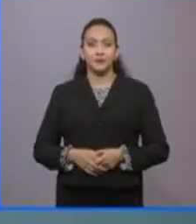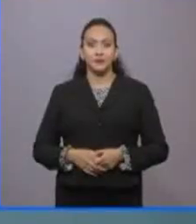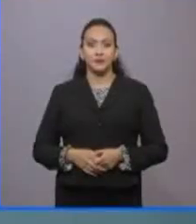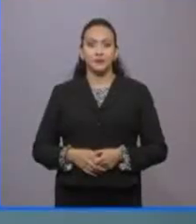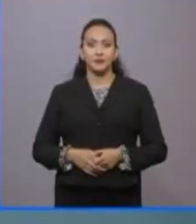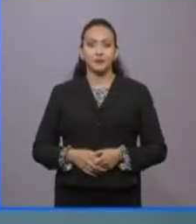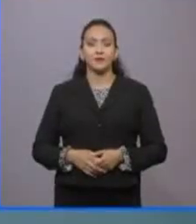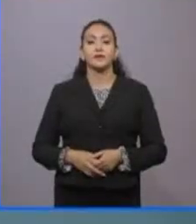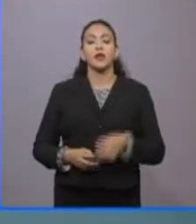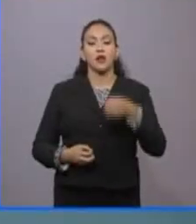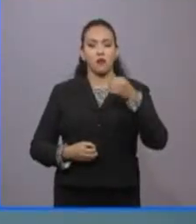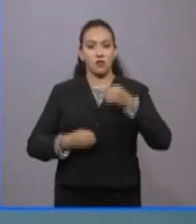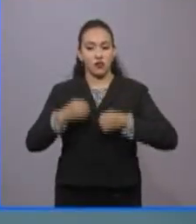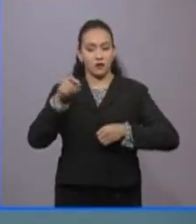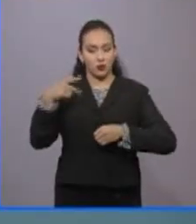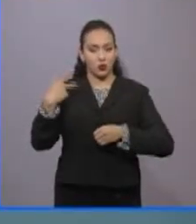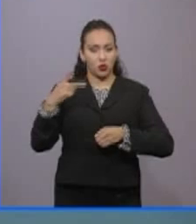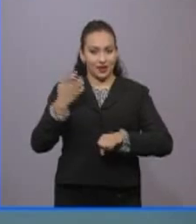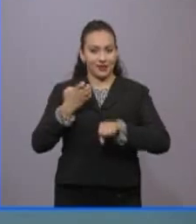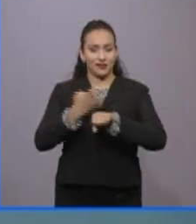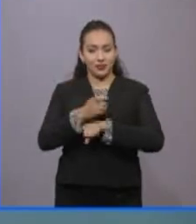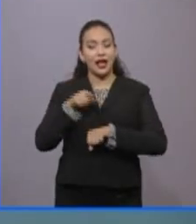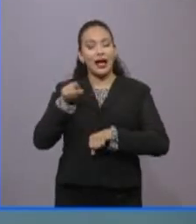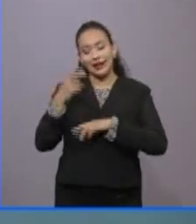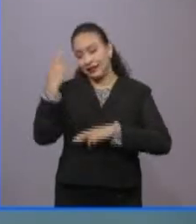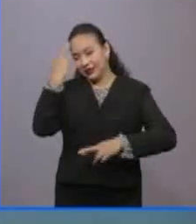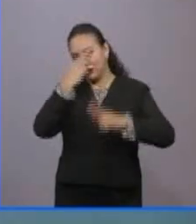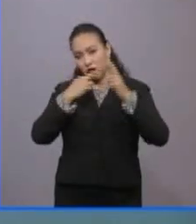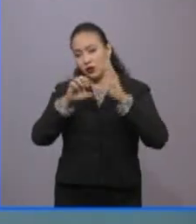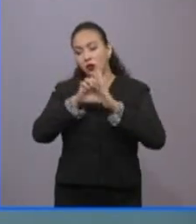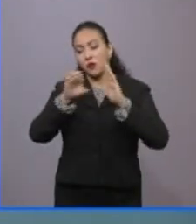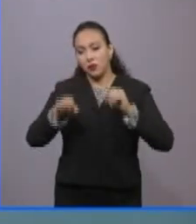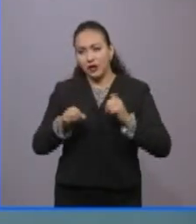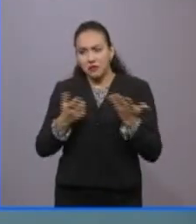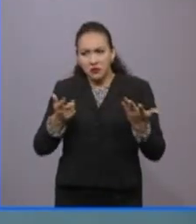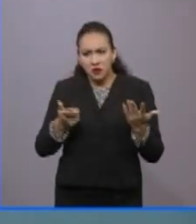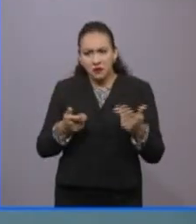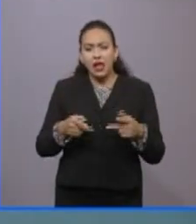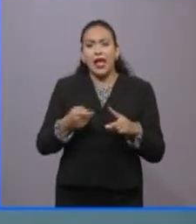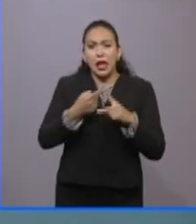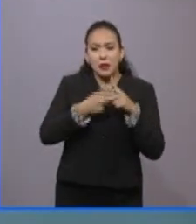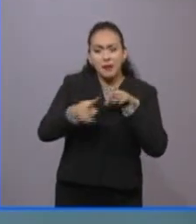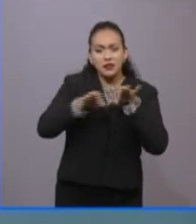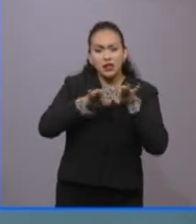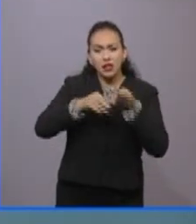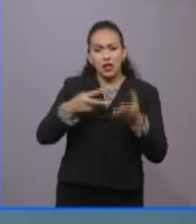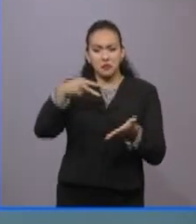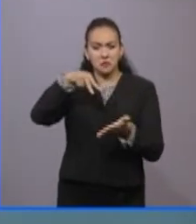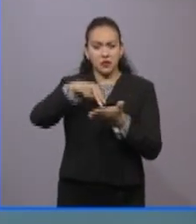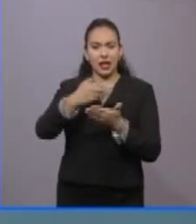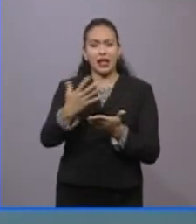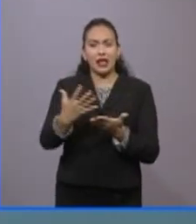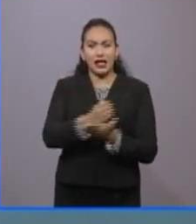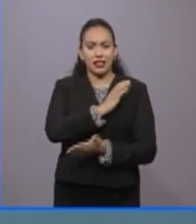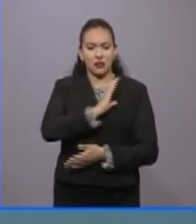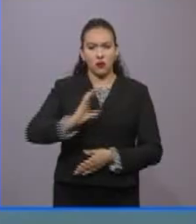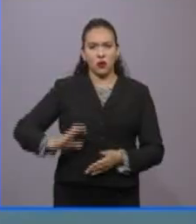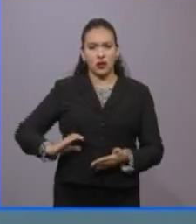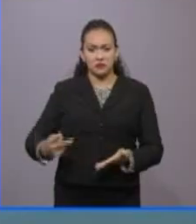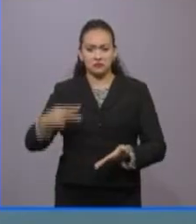Pues el tribunal local no consideró en su análisis el momento en que surgió el derecho de la actora para desempeñar el